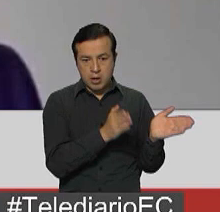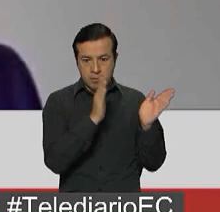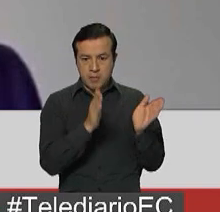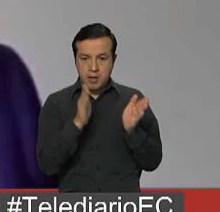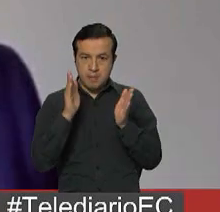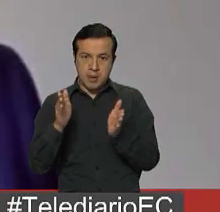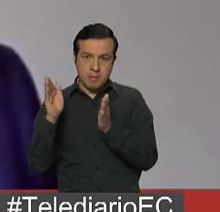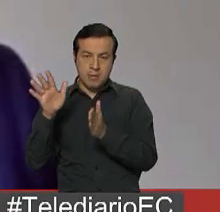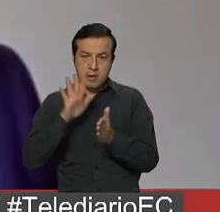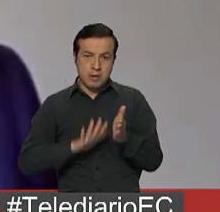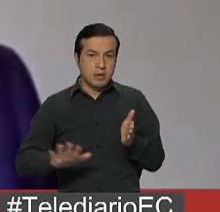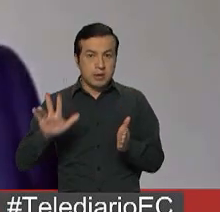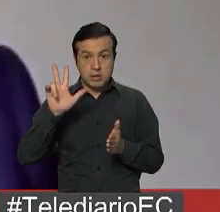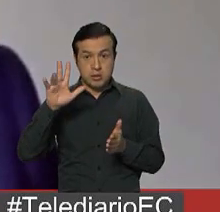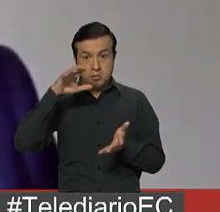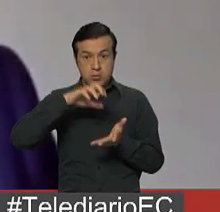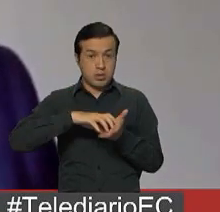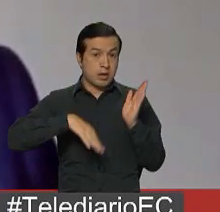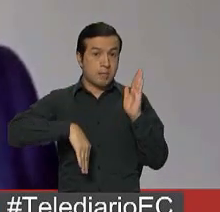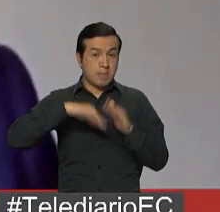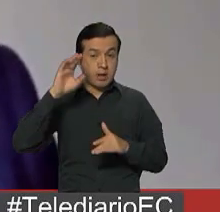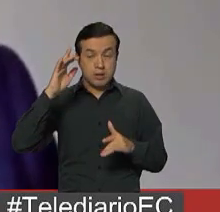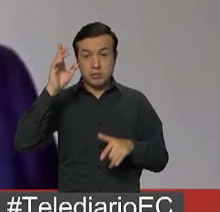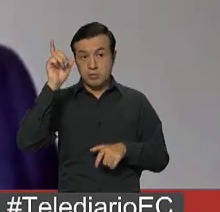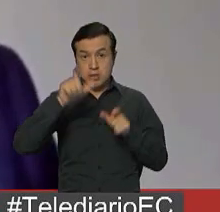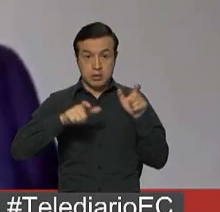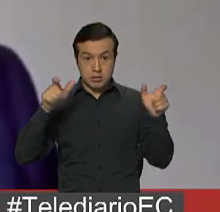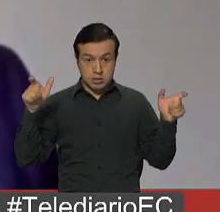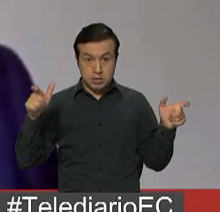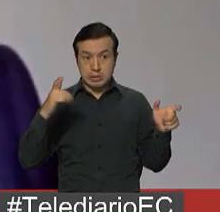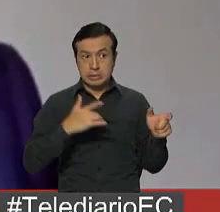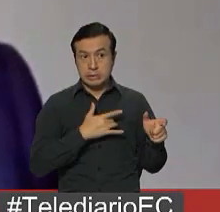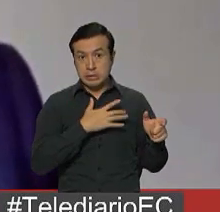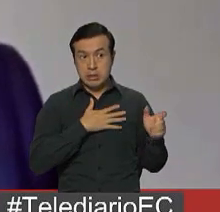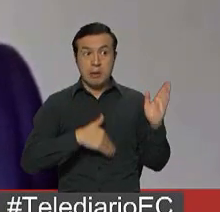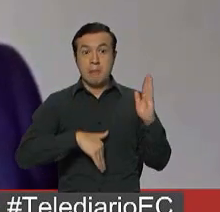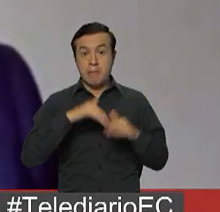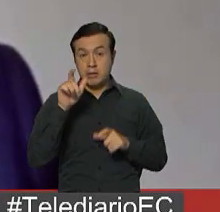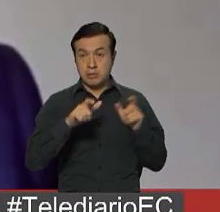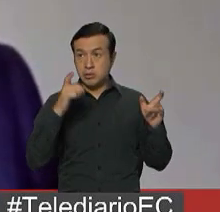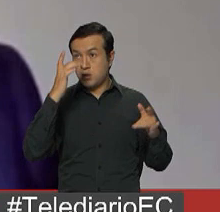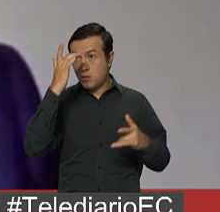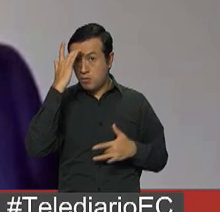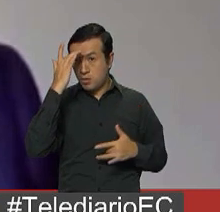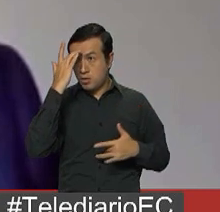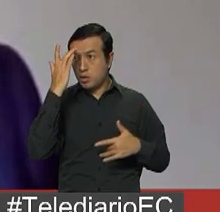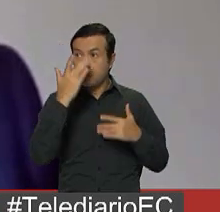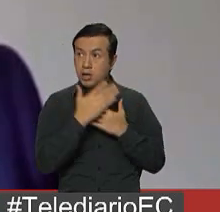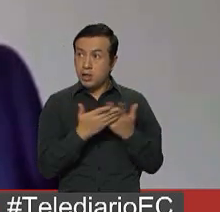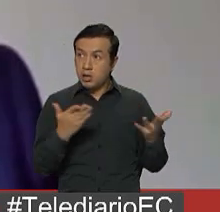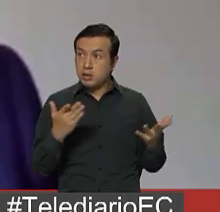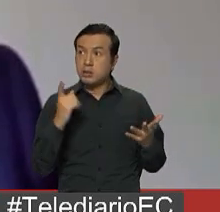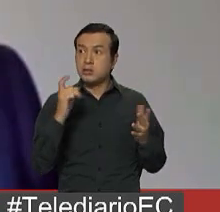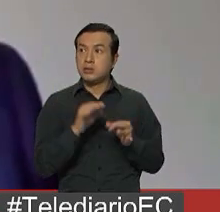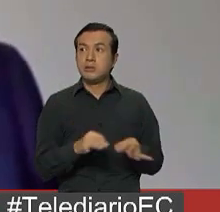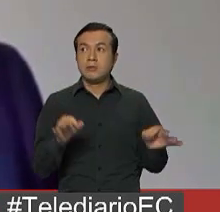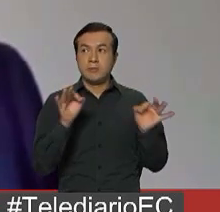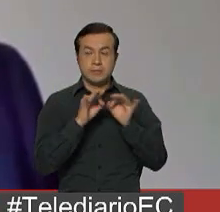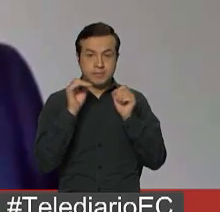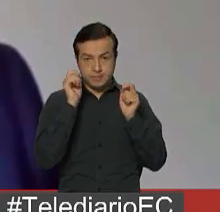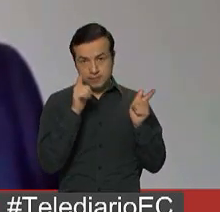en las tres provincias de mayor población y que lamentablemente está igual con un mayor contagio